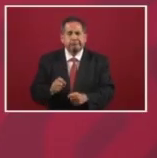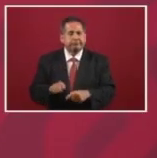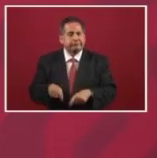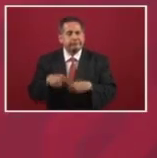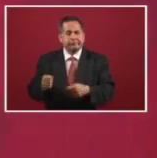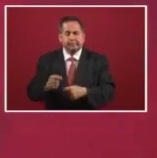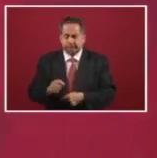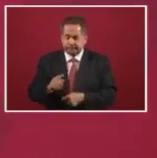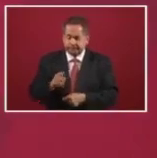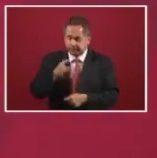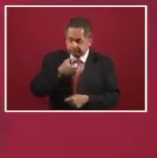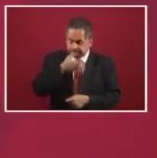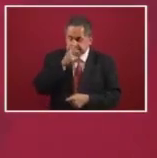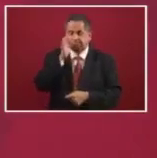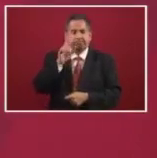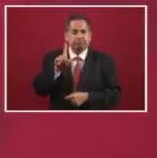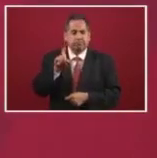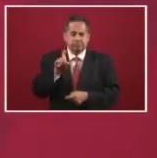de que está tomando